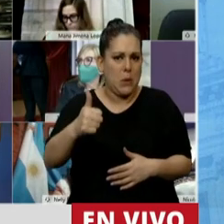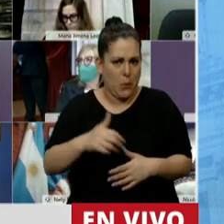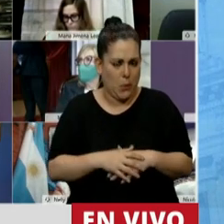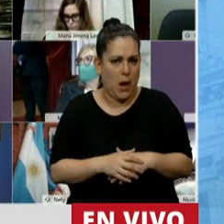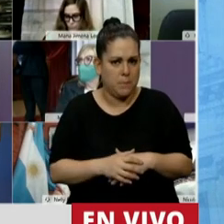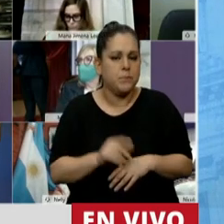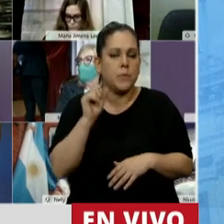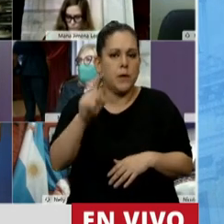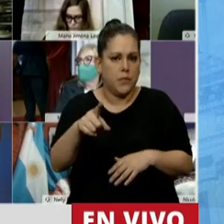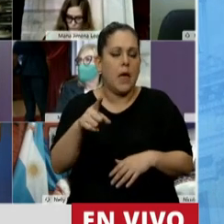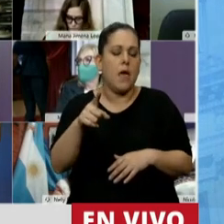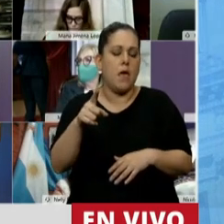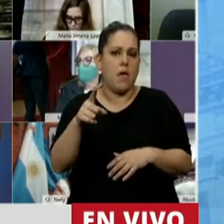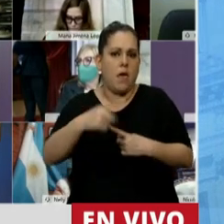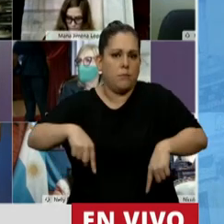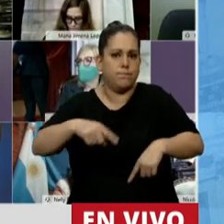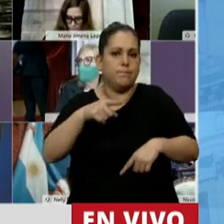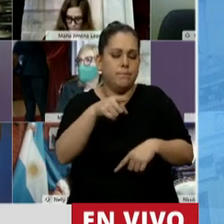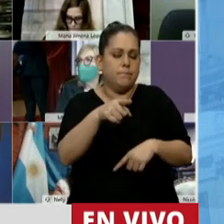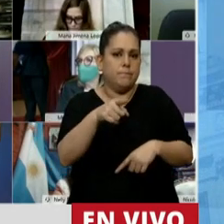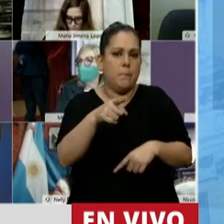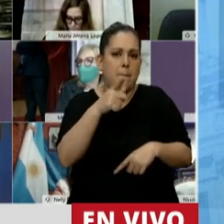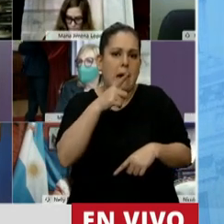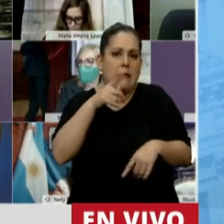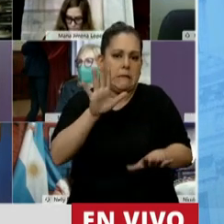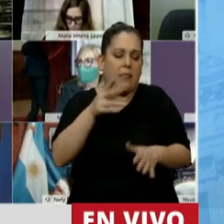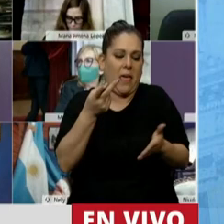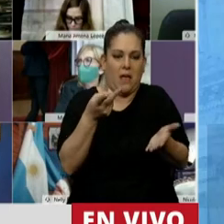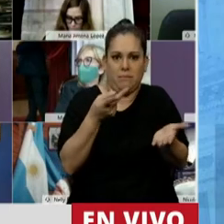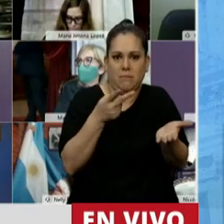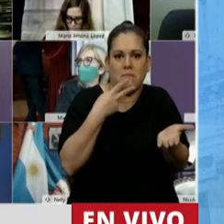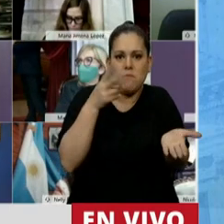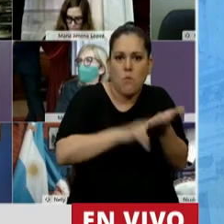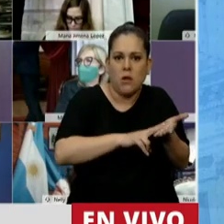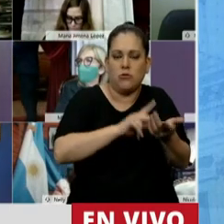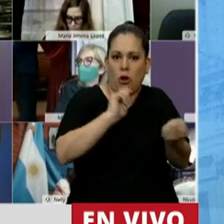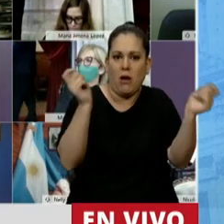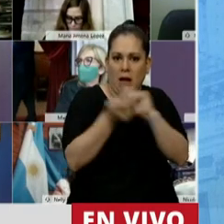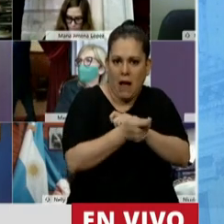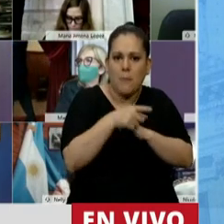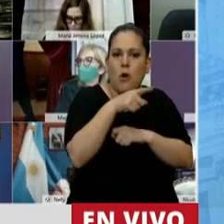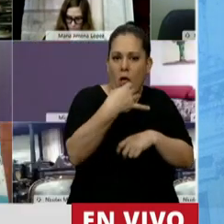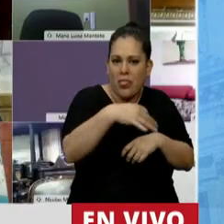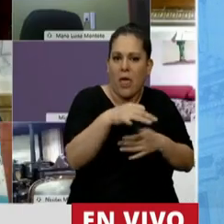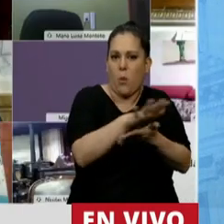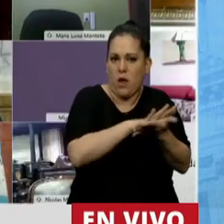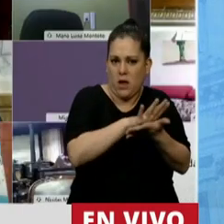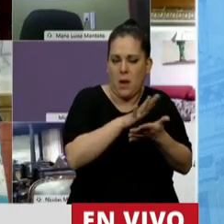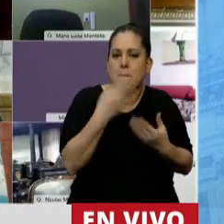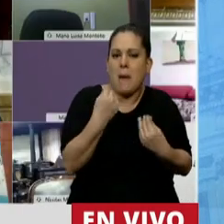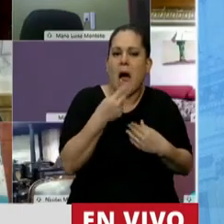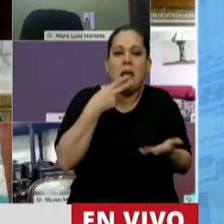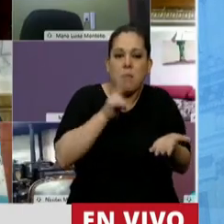estudios económicos que lo respaldan, y nos parece que la discusión de una reforma impositiva en la Argentina debería ir por ahí. Debería ir por